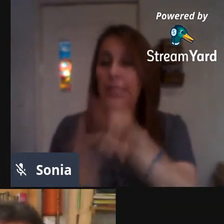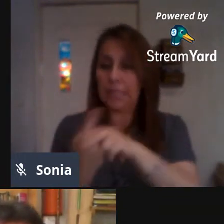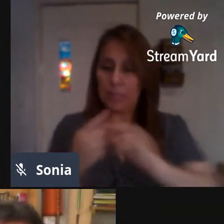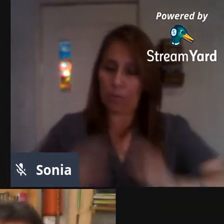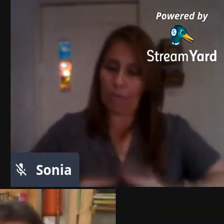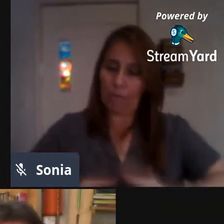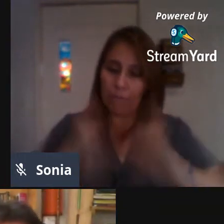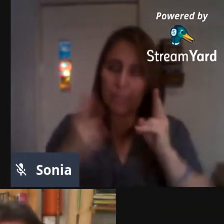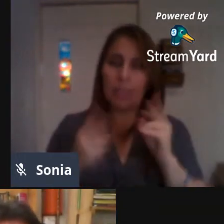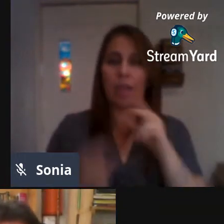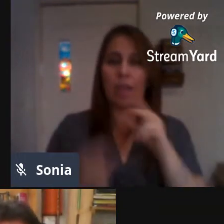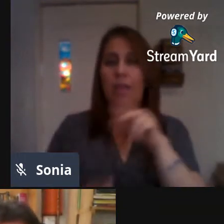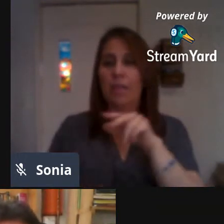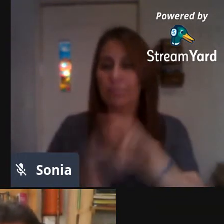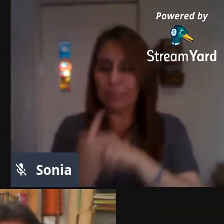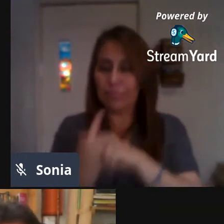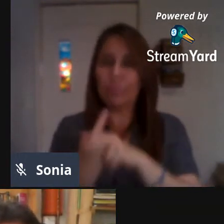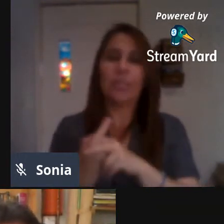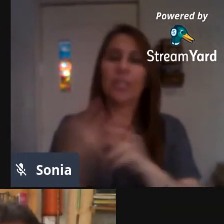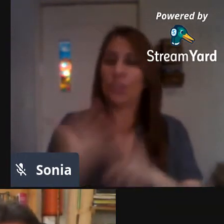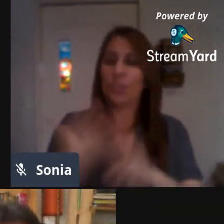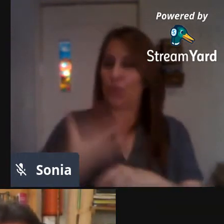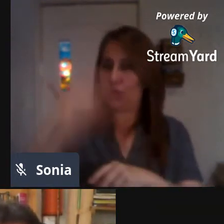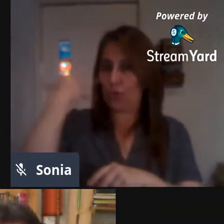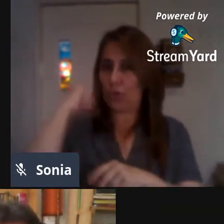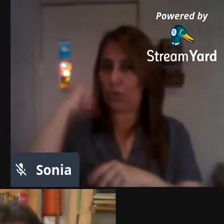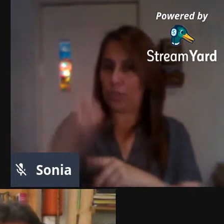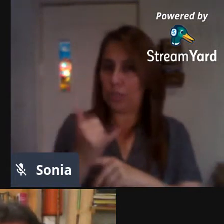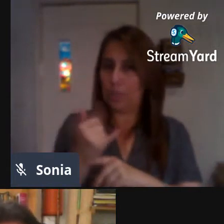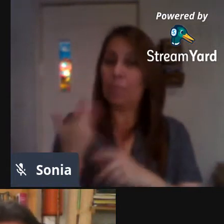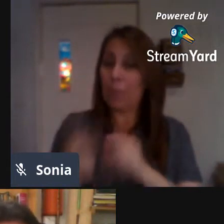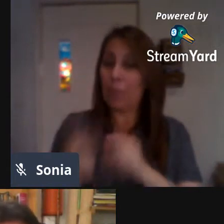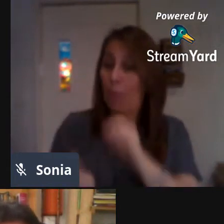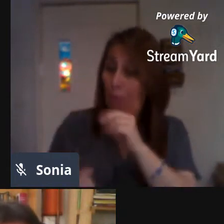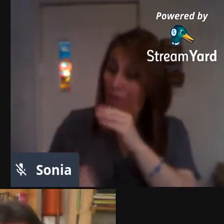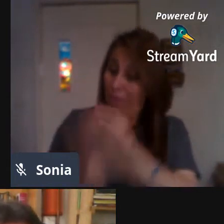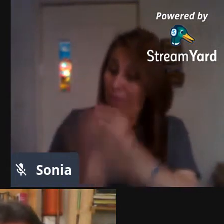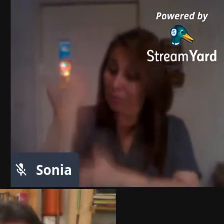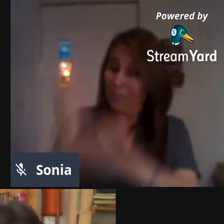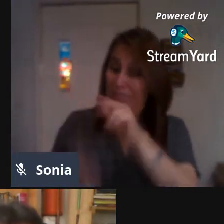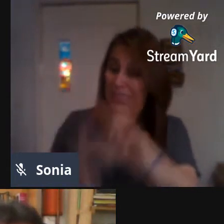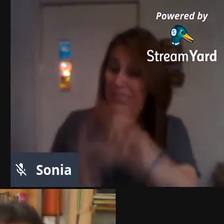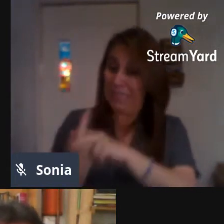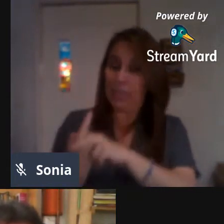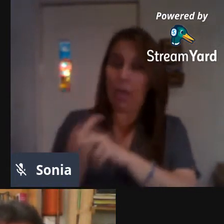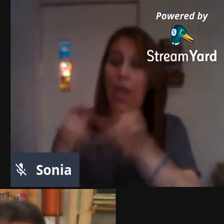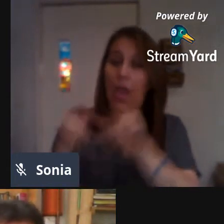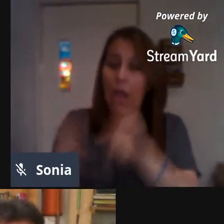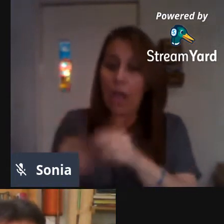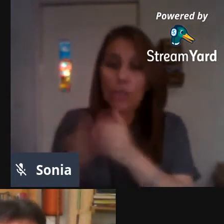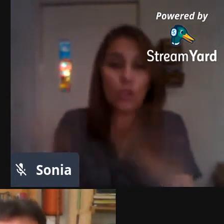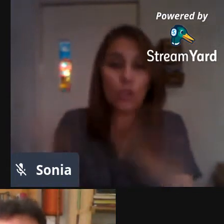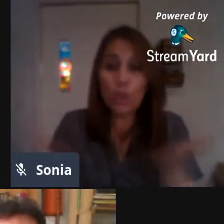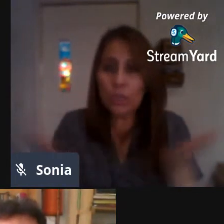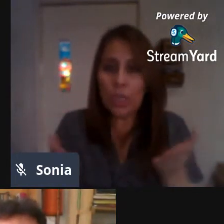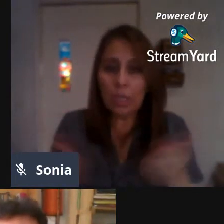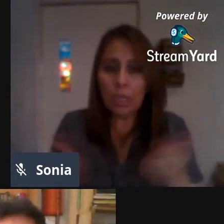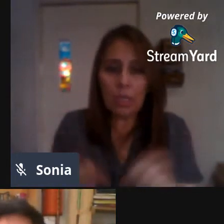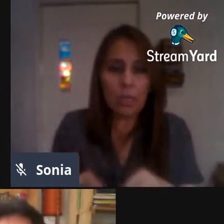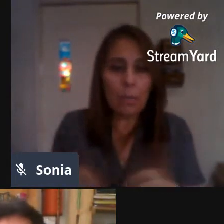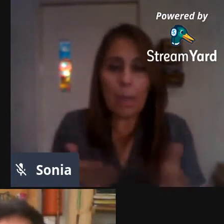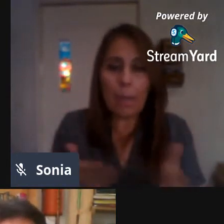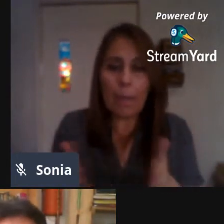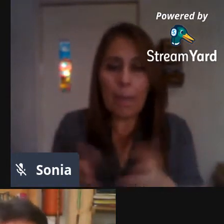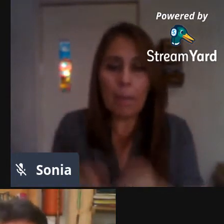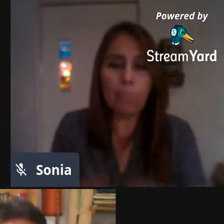sino buscar dónde fue que se rompió ese inicio eso me parece encantado de estos libros porque es